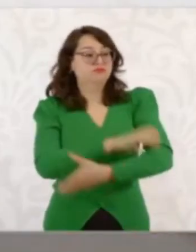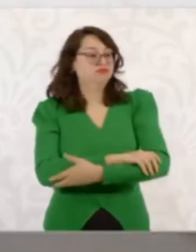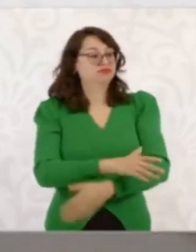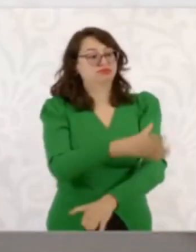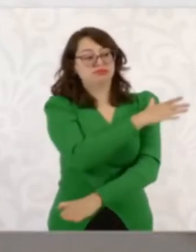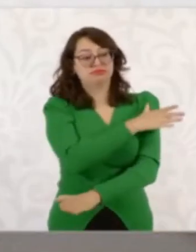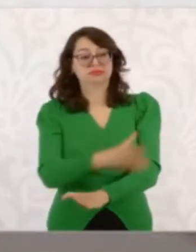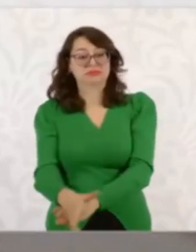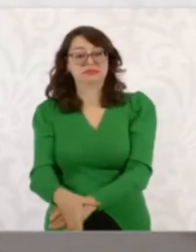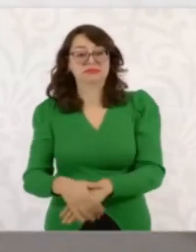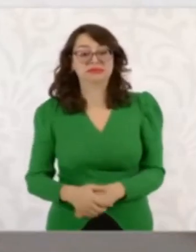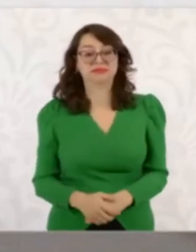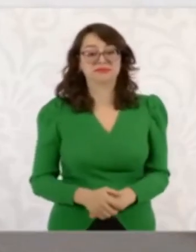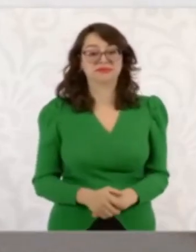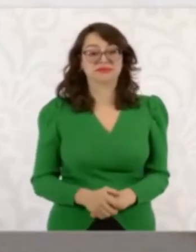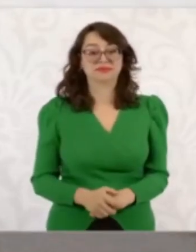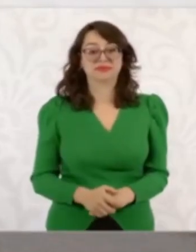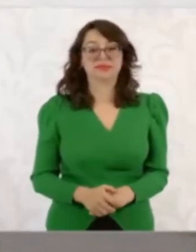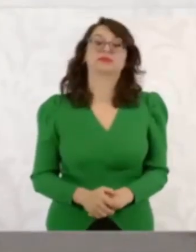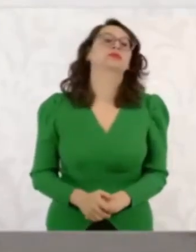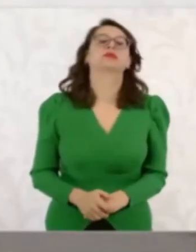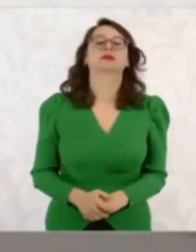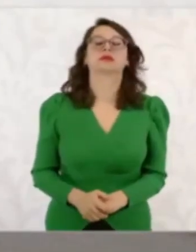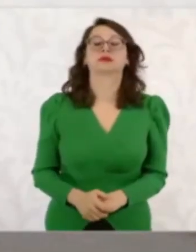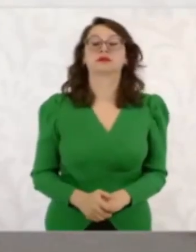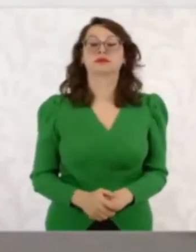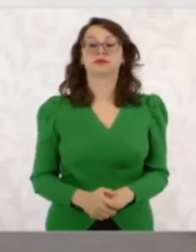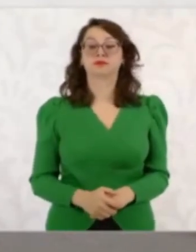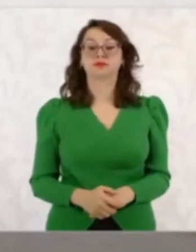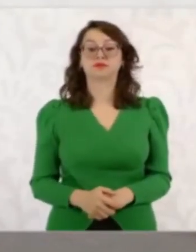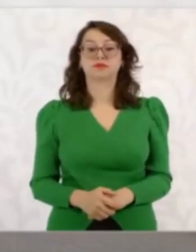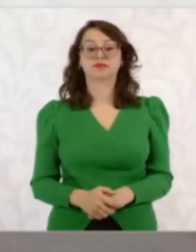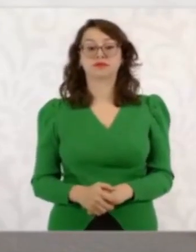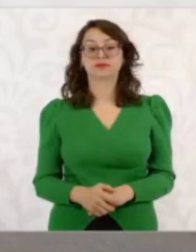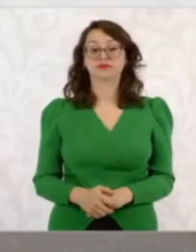Ahora incluso recupera el PAN